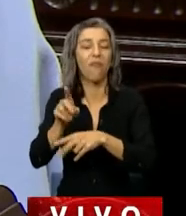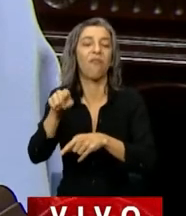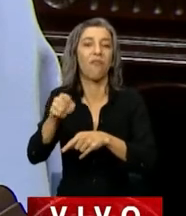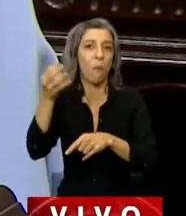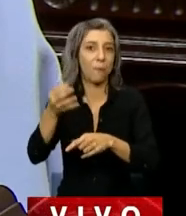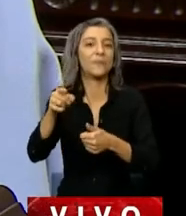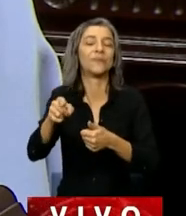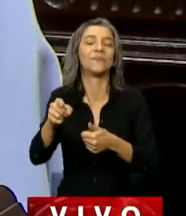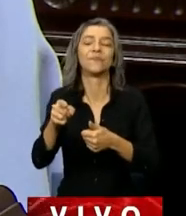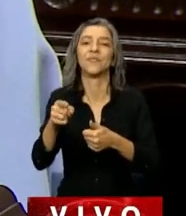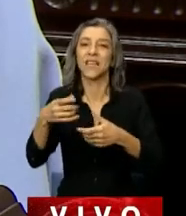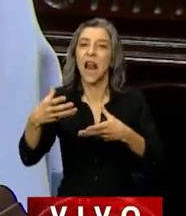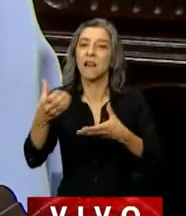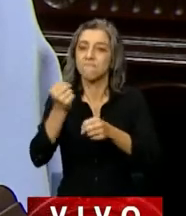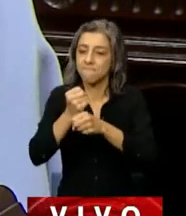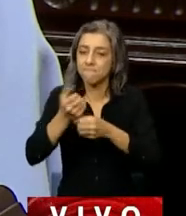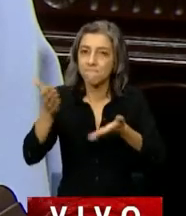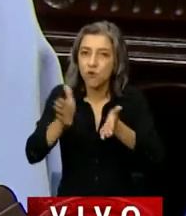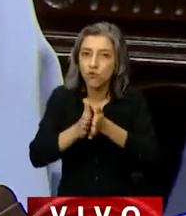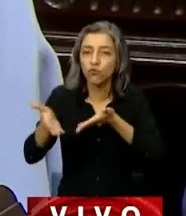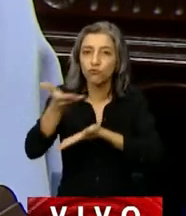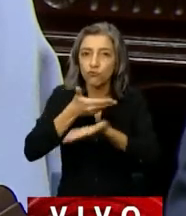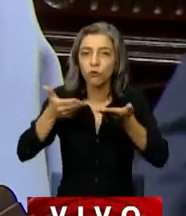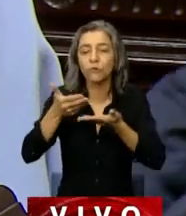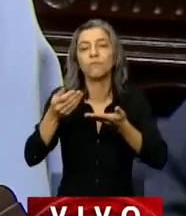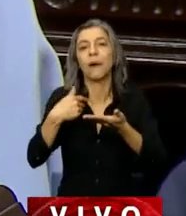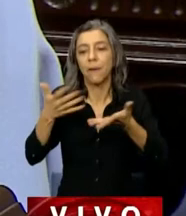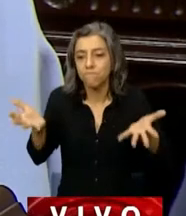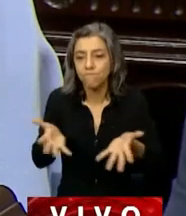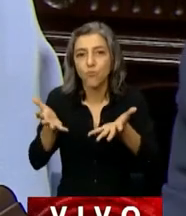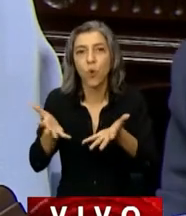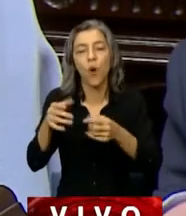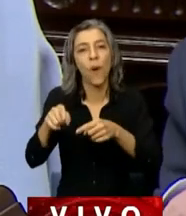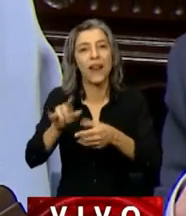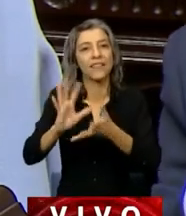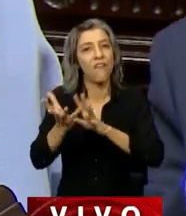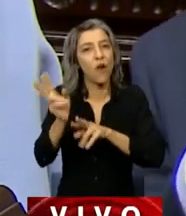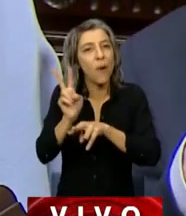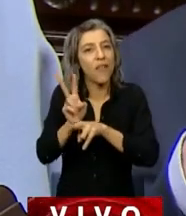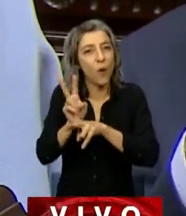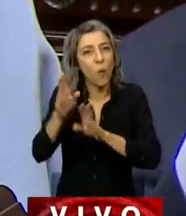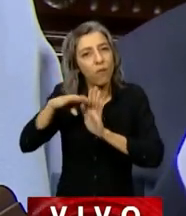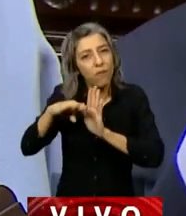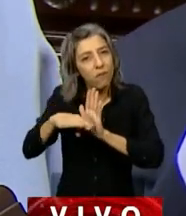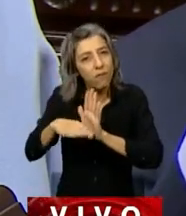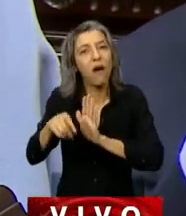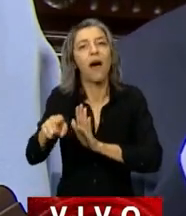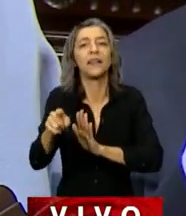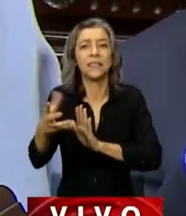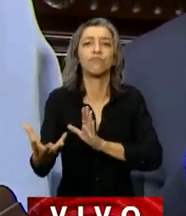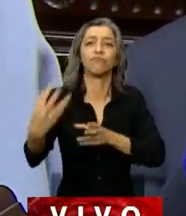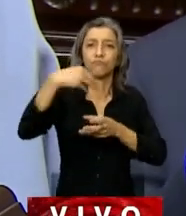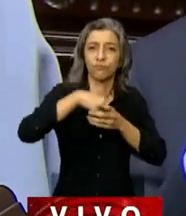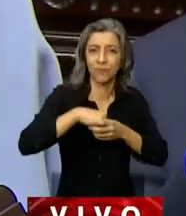trabajo de promover estos cuidados, de la formación y que han trabajado en el proyecto de esta ley. Y